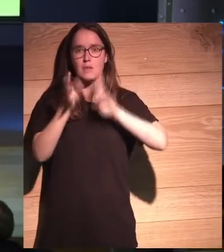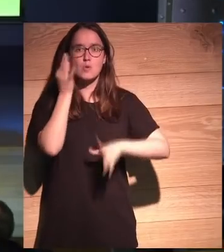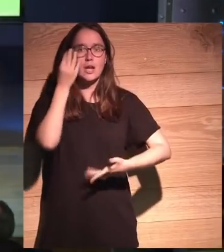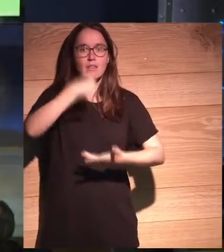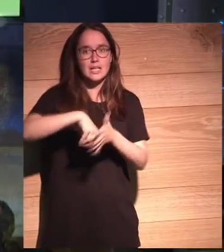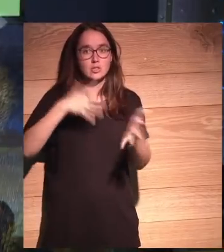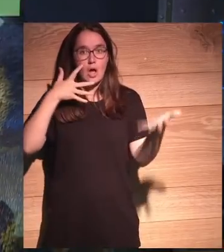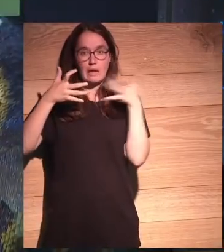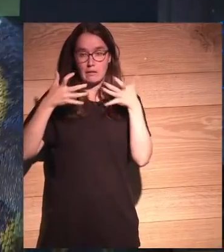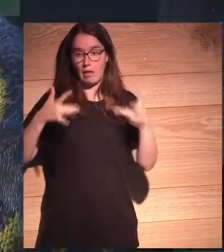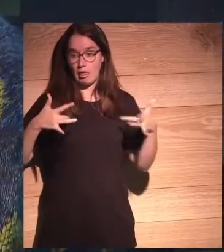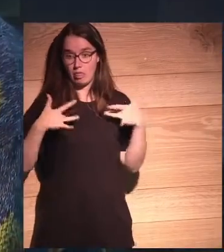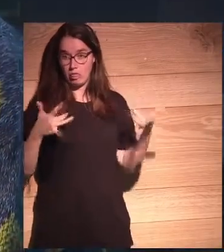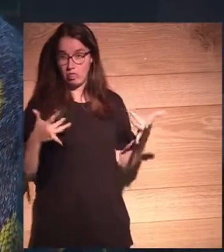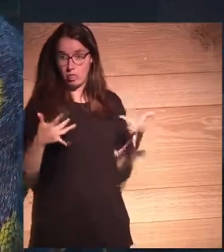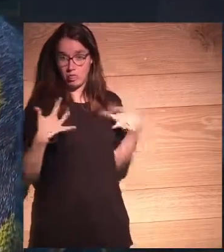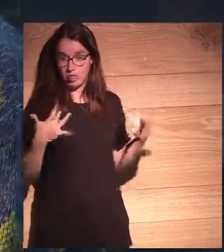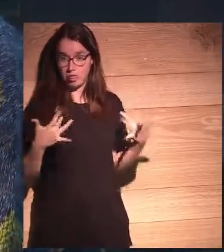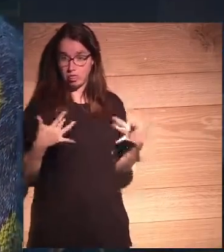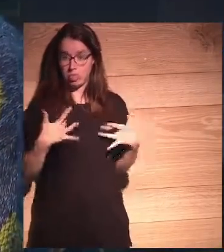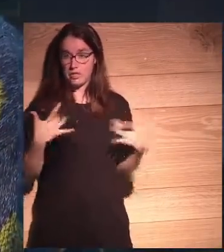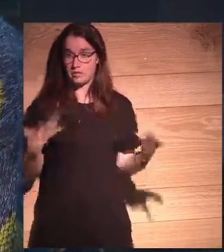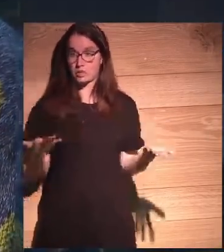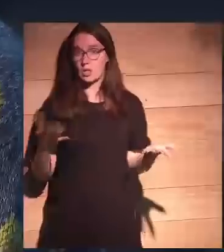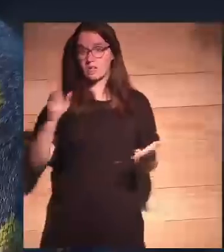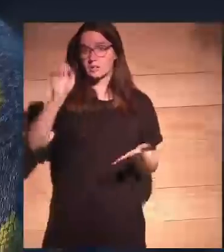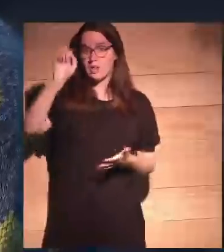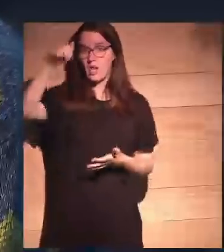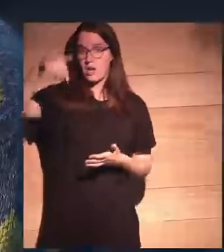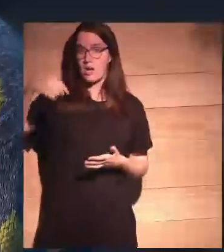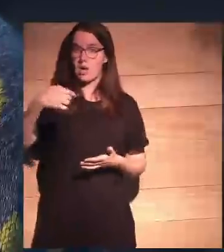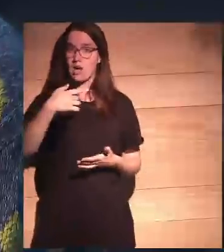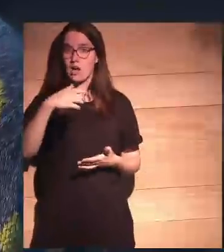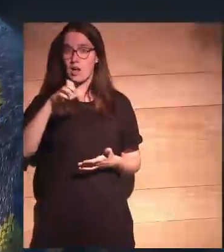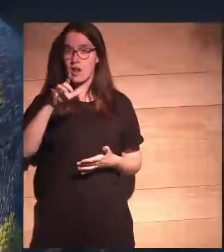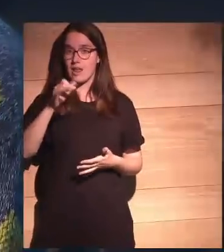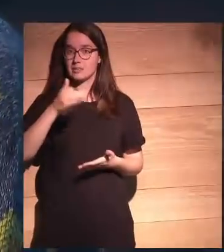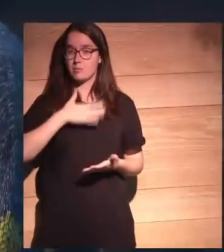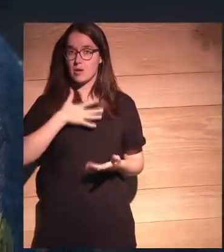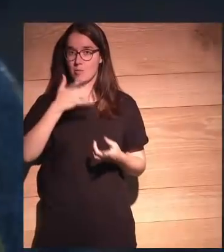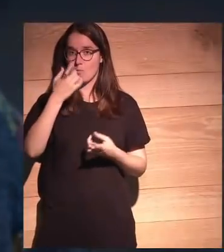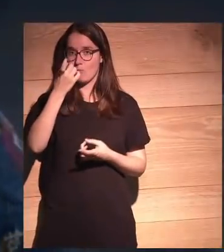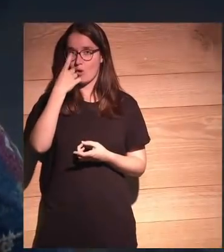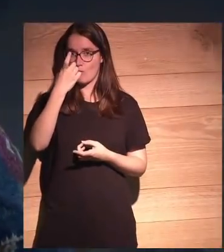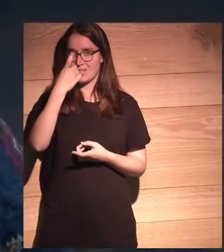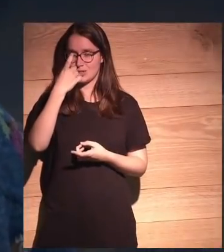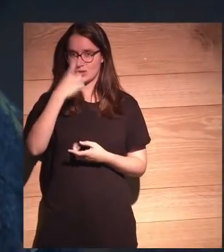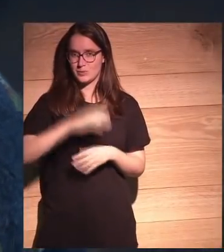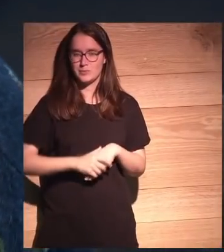arte, pues he llegado hace muy poquito. Entonces Ángeles es mi maestra, sobre todo.